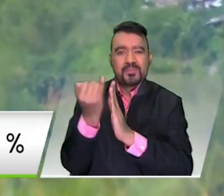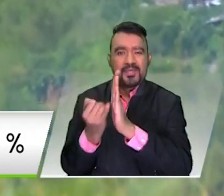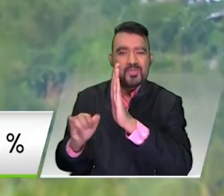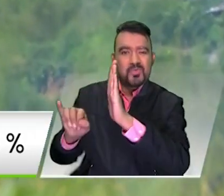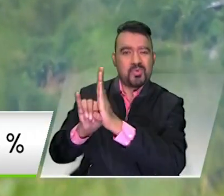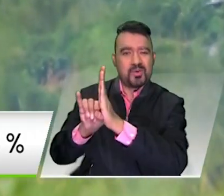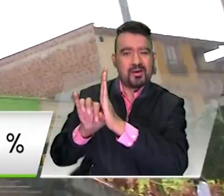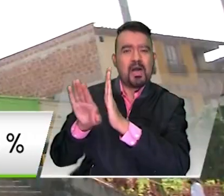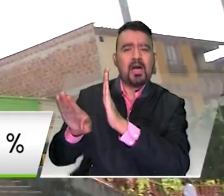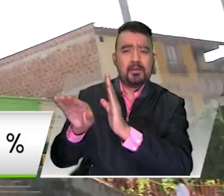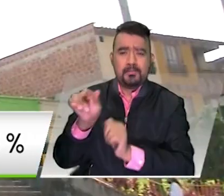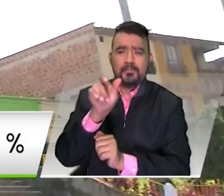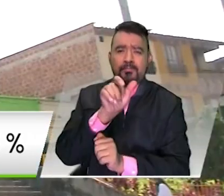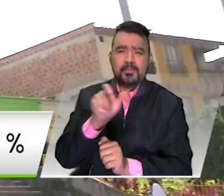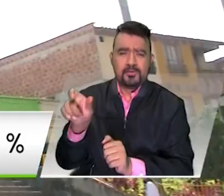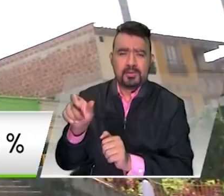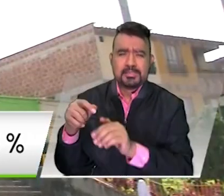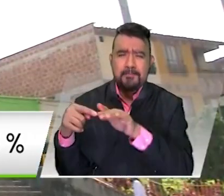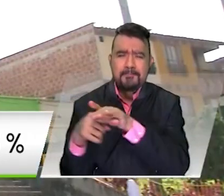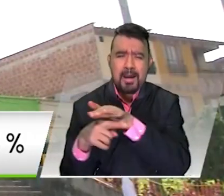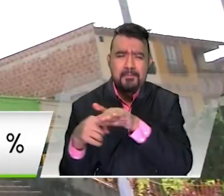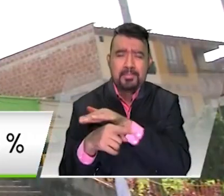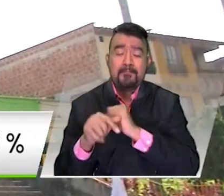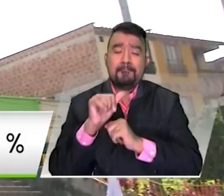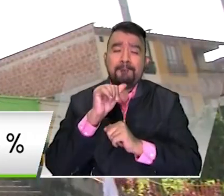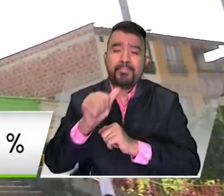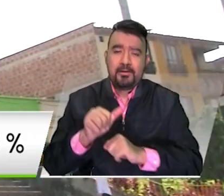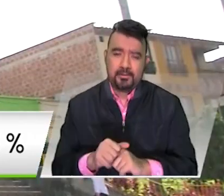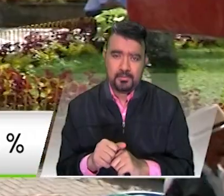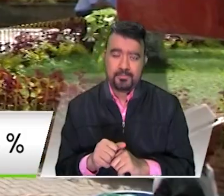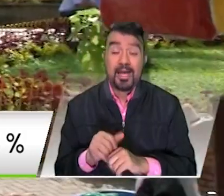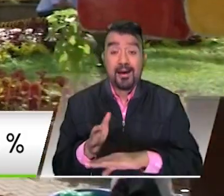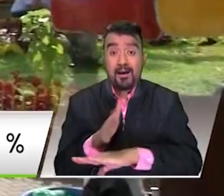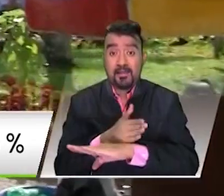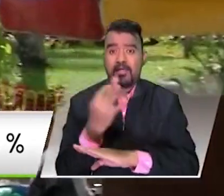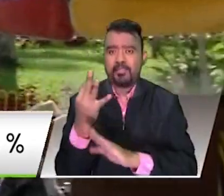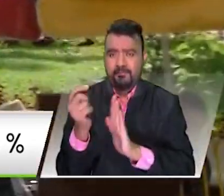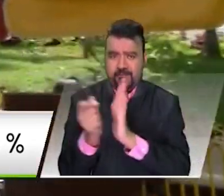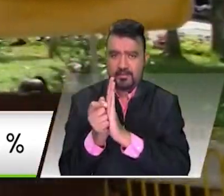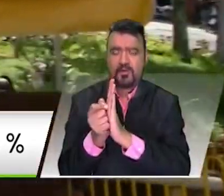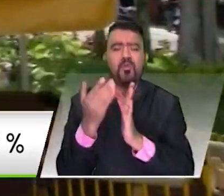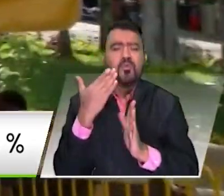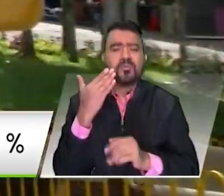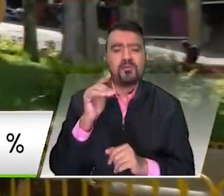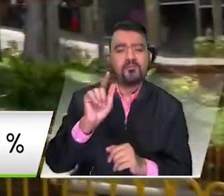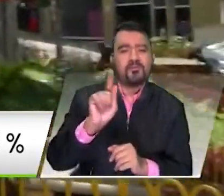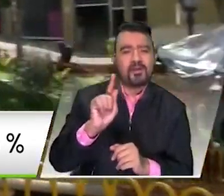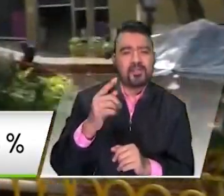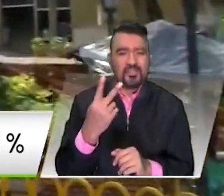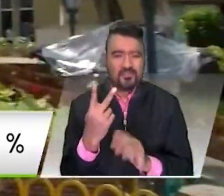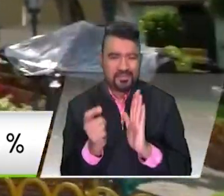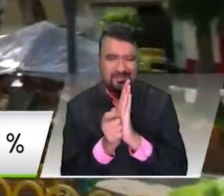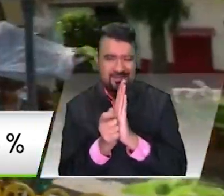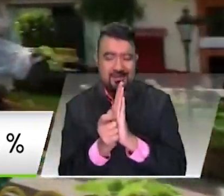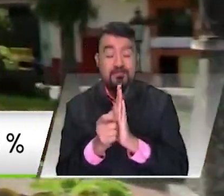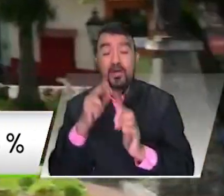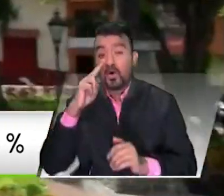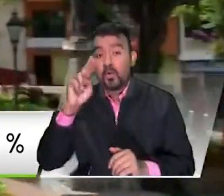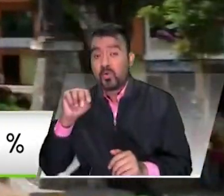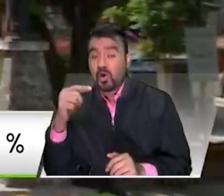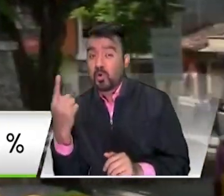más impactado con los desplazamientos con solo tres incidentes dos en febrero y uno en julio suma